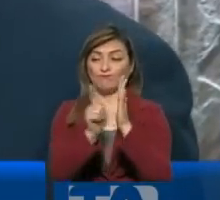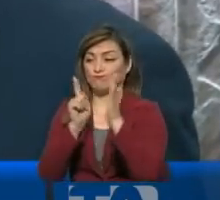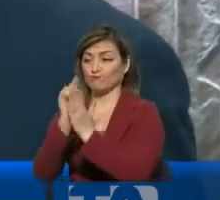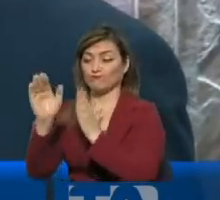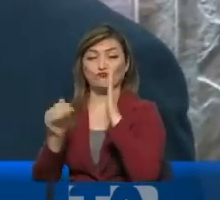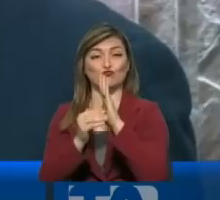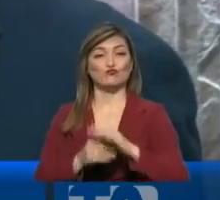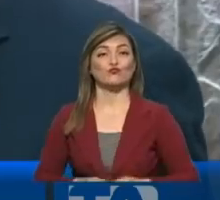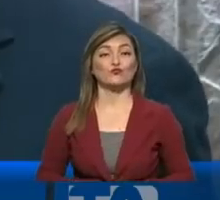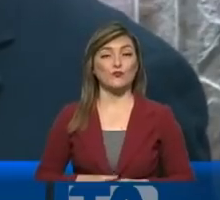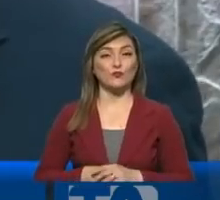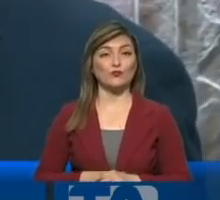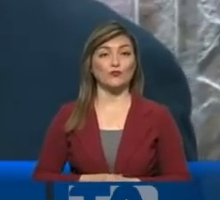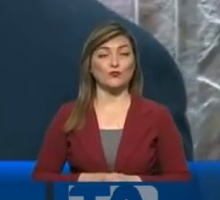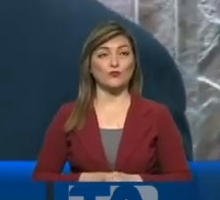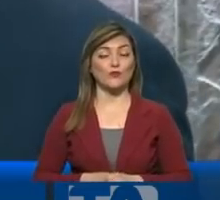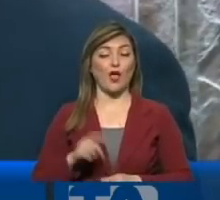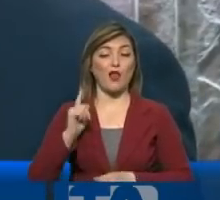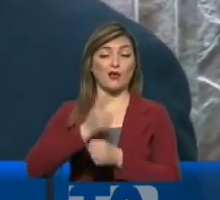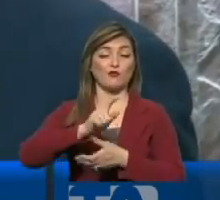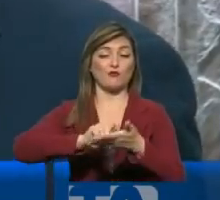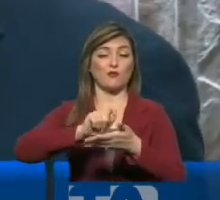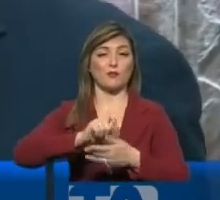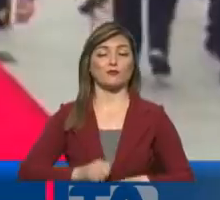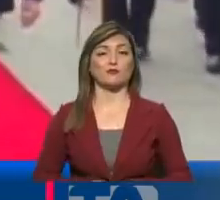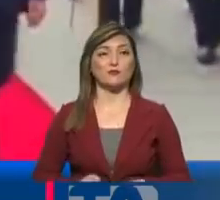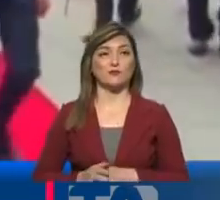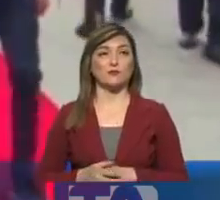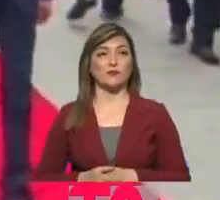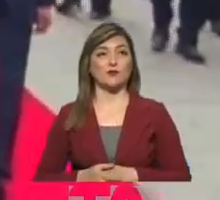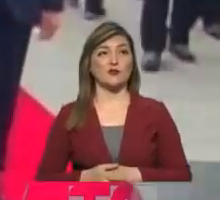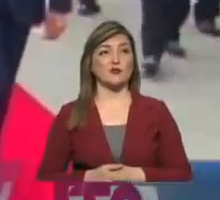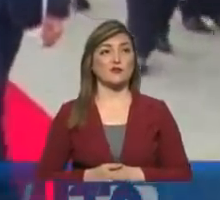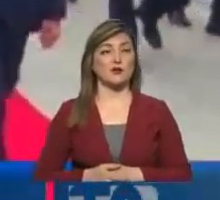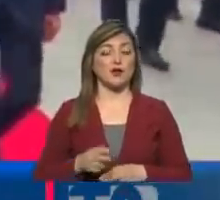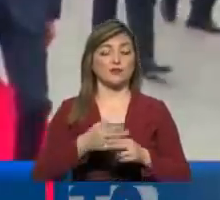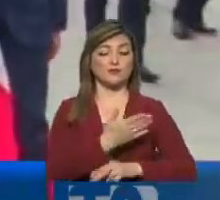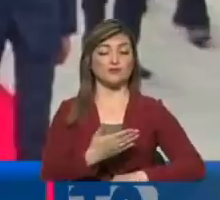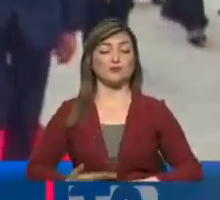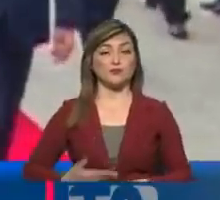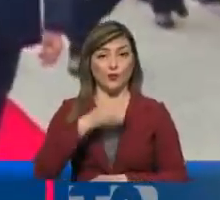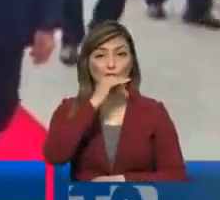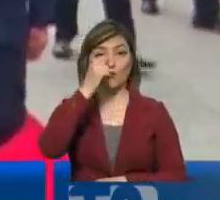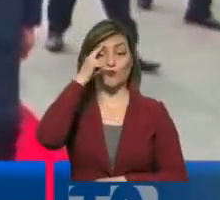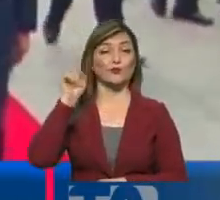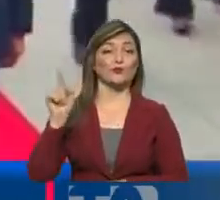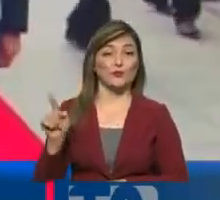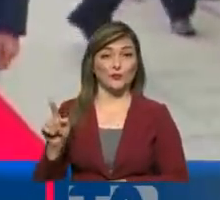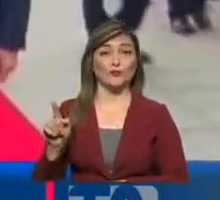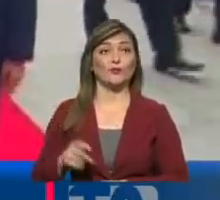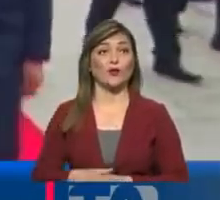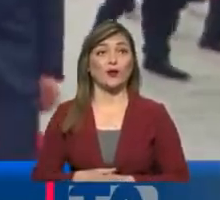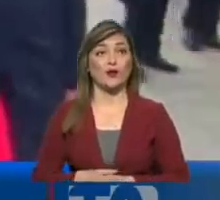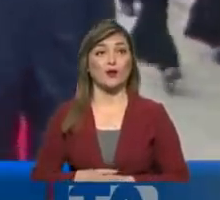de la época, que es quien firma el decreto ejecutivo. Este es el caso del expresidente Rafael Correa, que en su